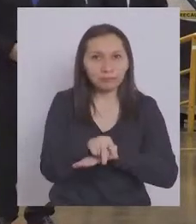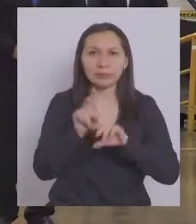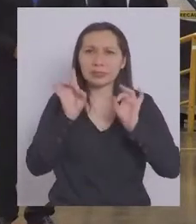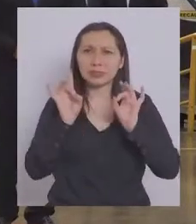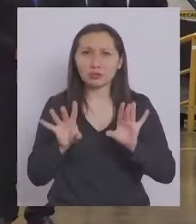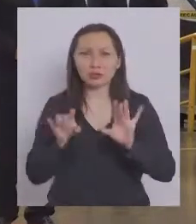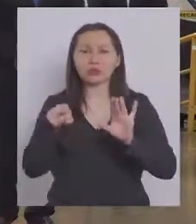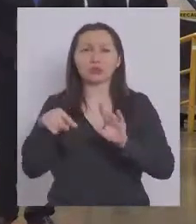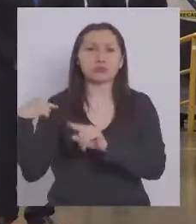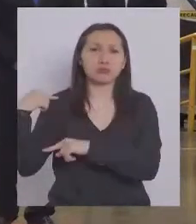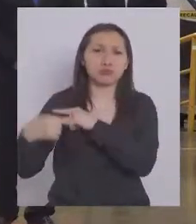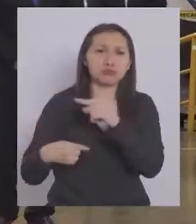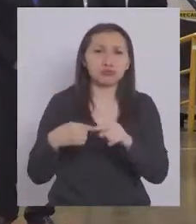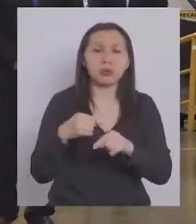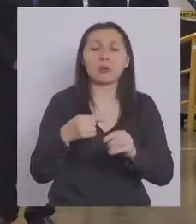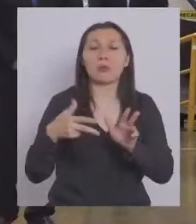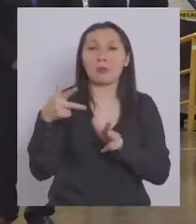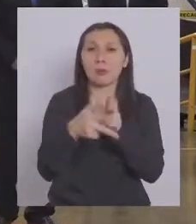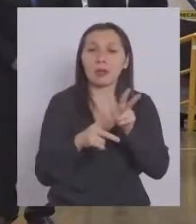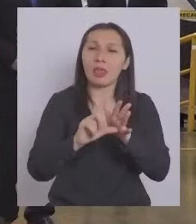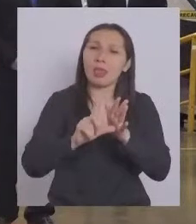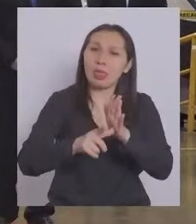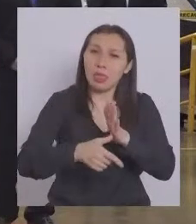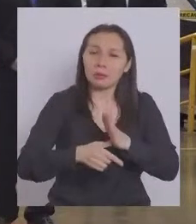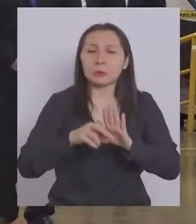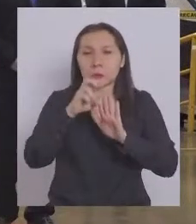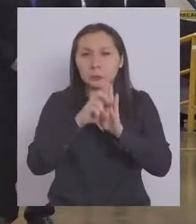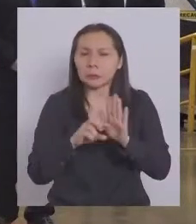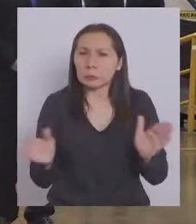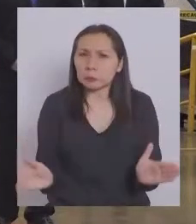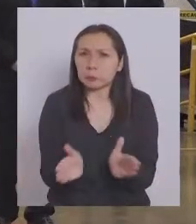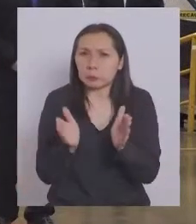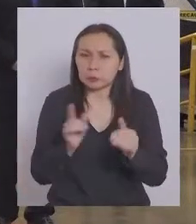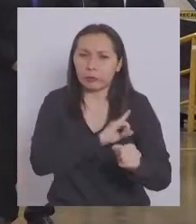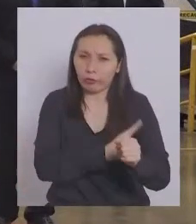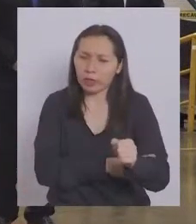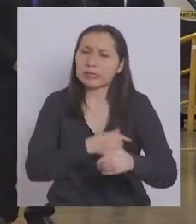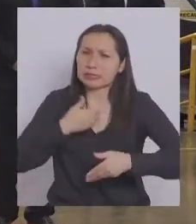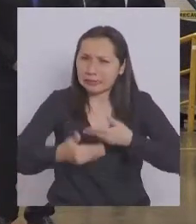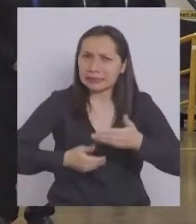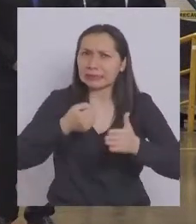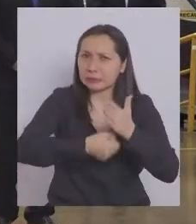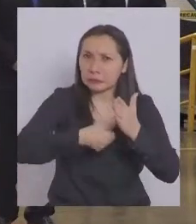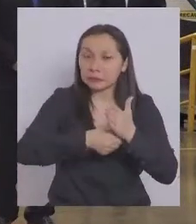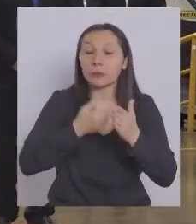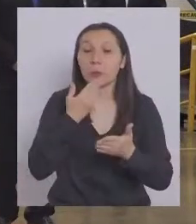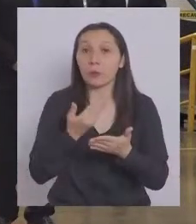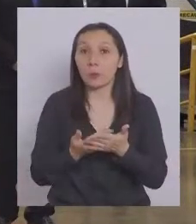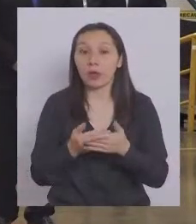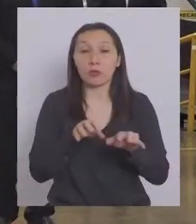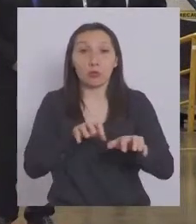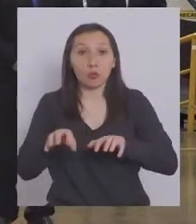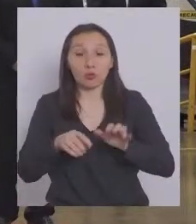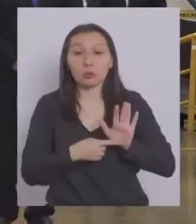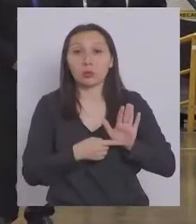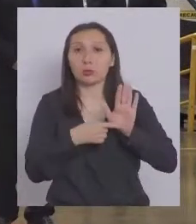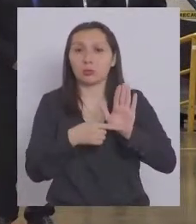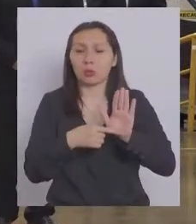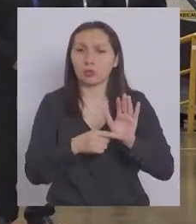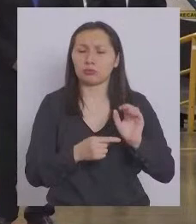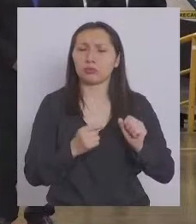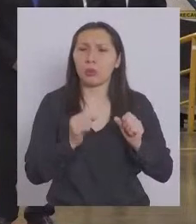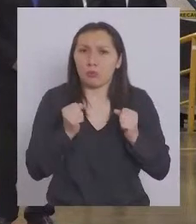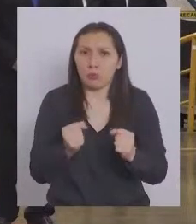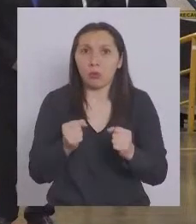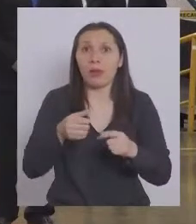en los ferrocarriles son lentos, los proyectos cuestan, hay que empujarlos con mucha fuerza, y por eso cuando hay elementos que mostrar tan potentes